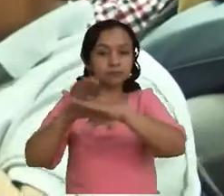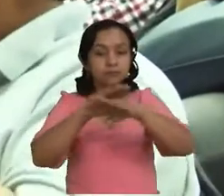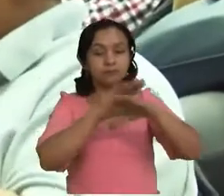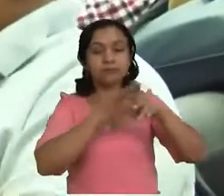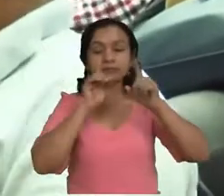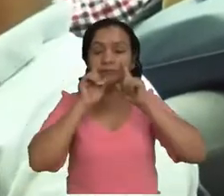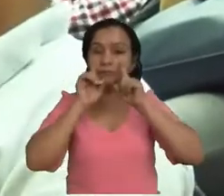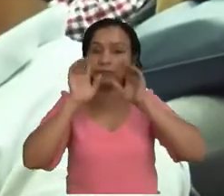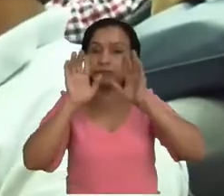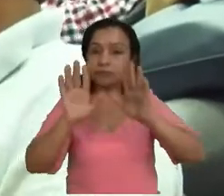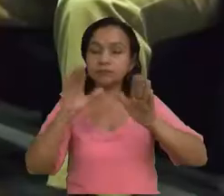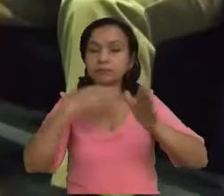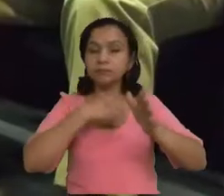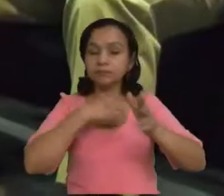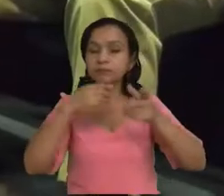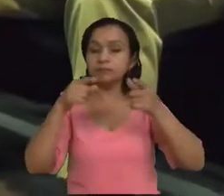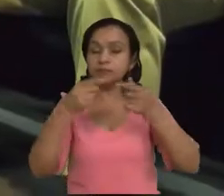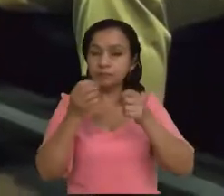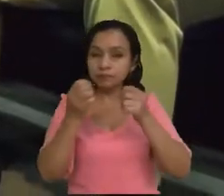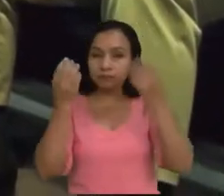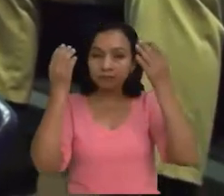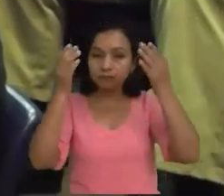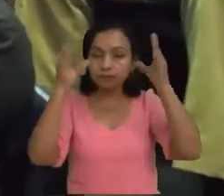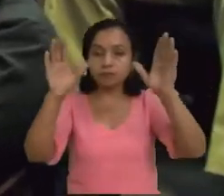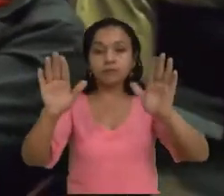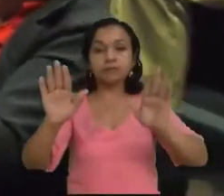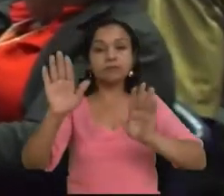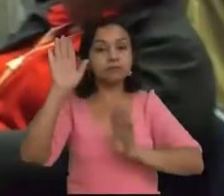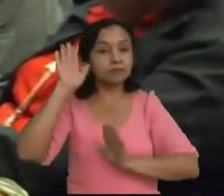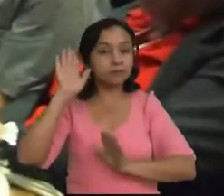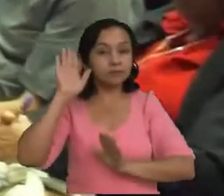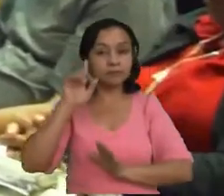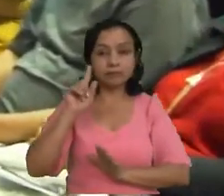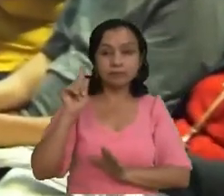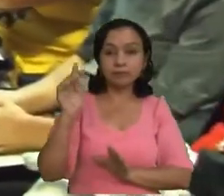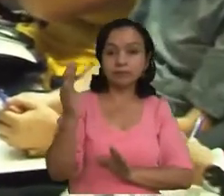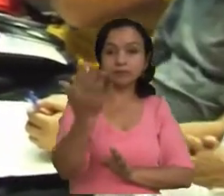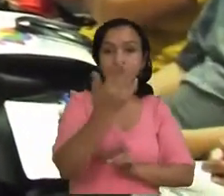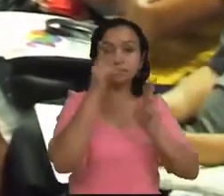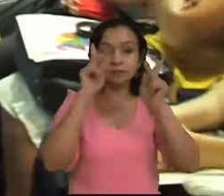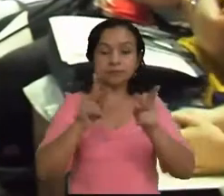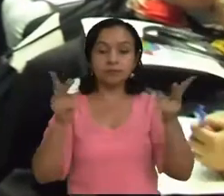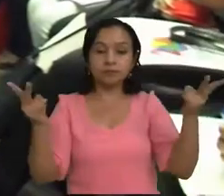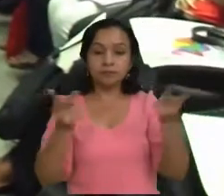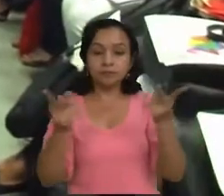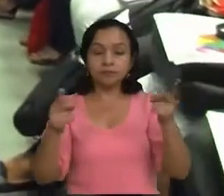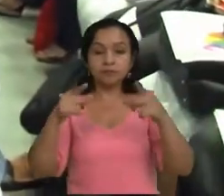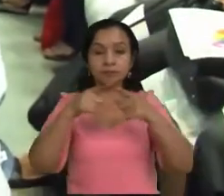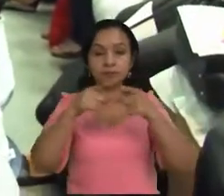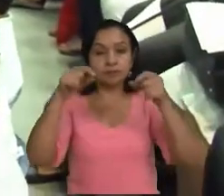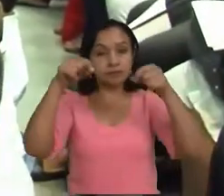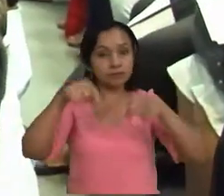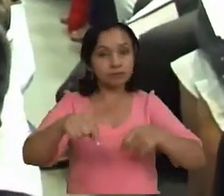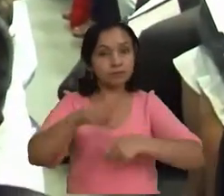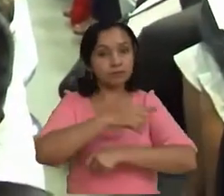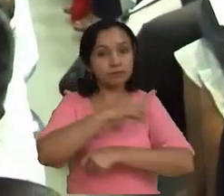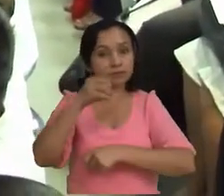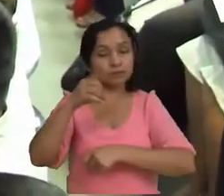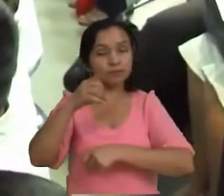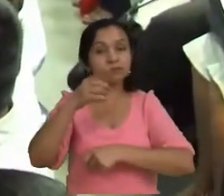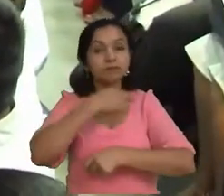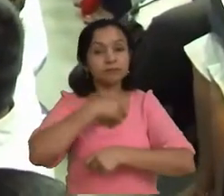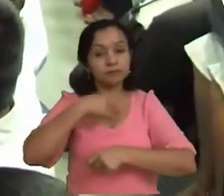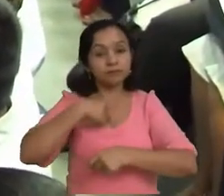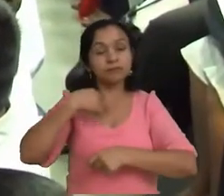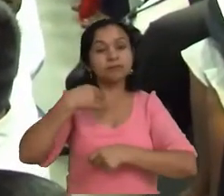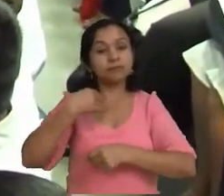cuidar nuestro patrimonio cultural, que es un compromiso para todos, porque realmente nuestro patrimonio de hoy es que construyamos el